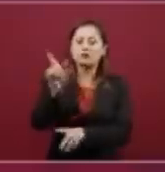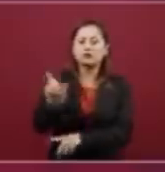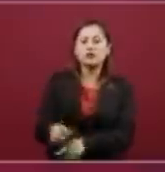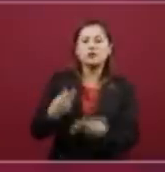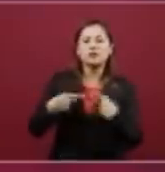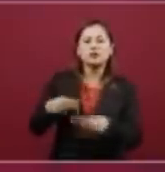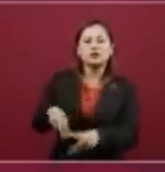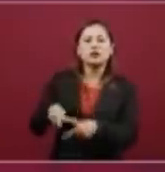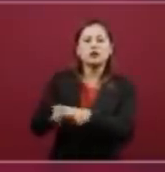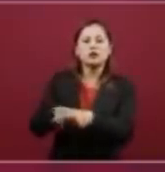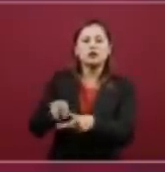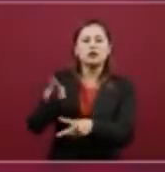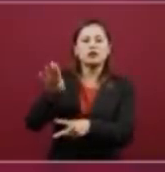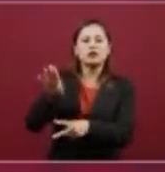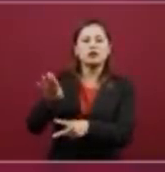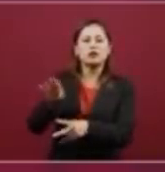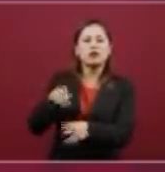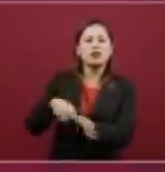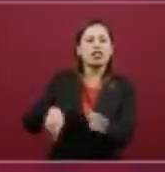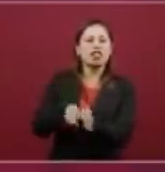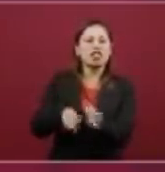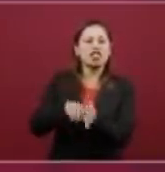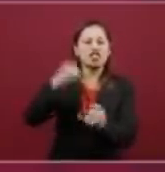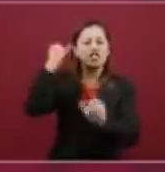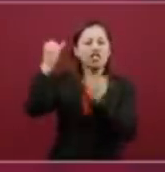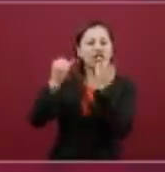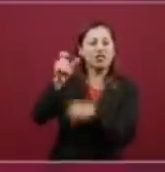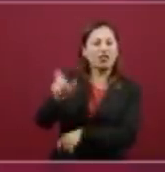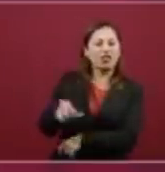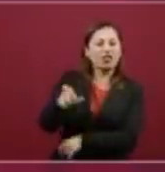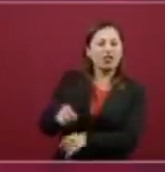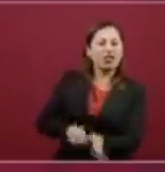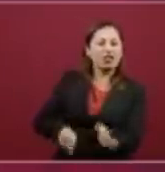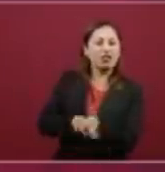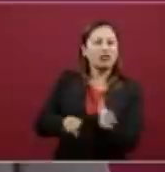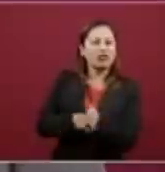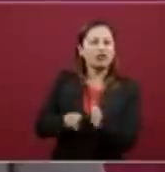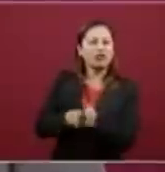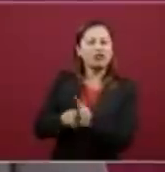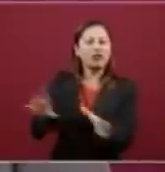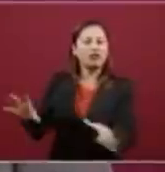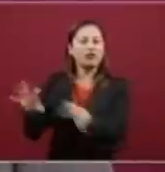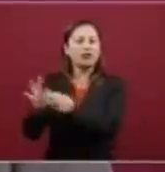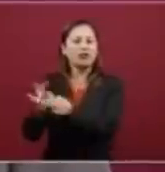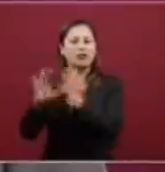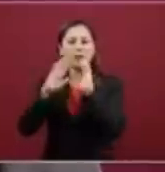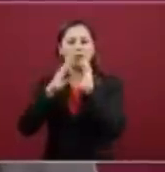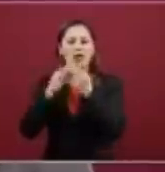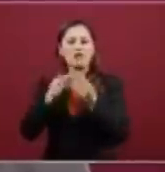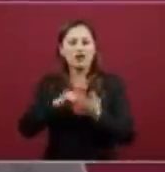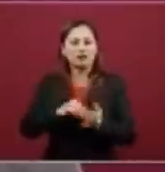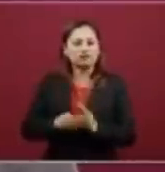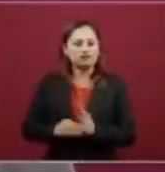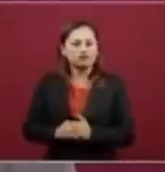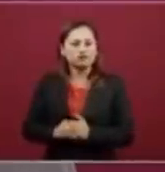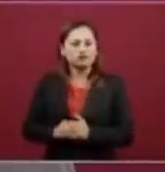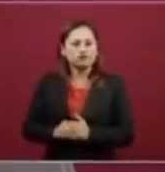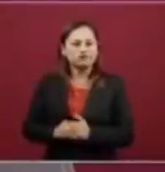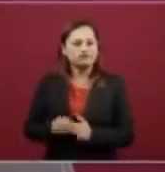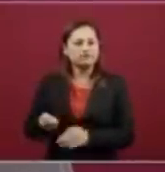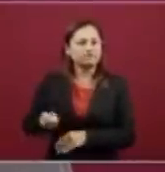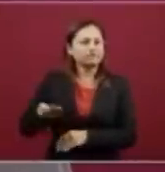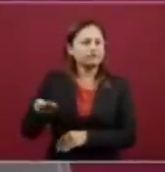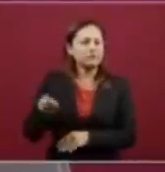sea criminalizándolo por tener algún vínculo con algún grupo delictivo o derivando